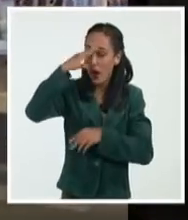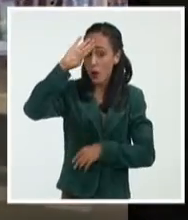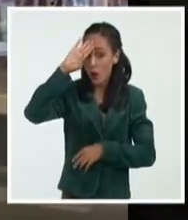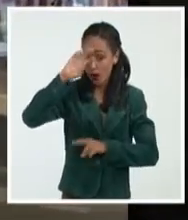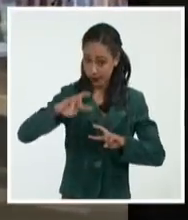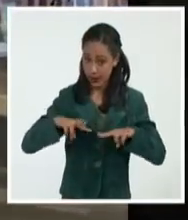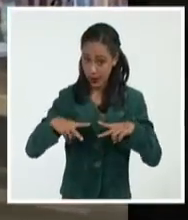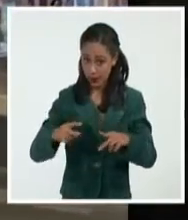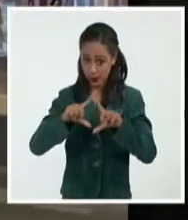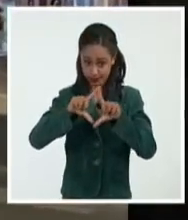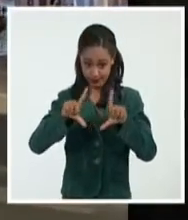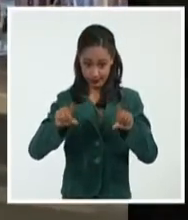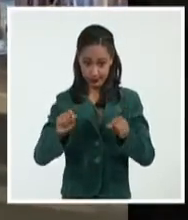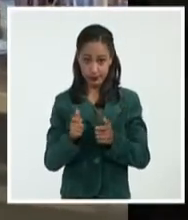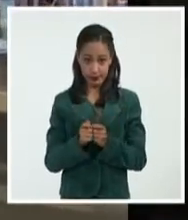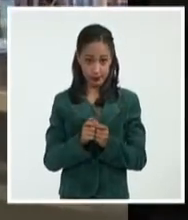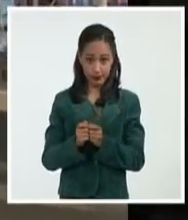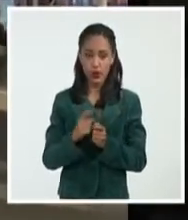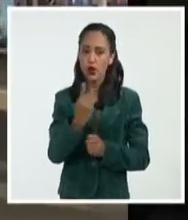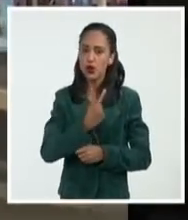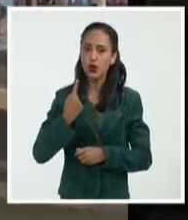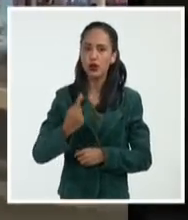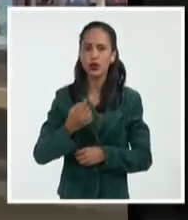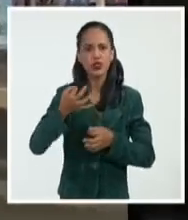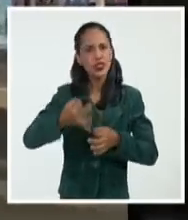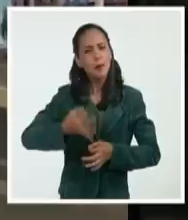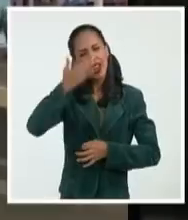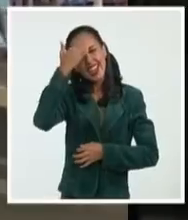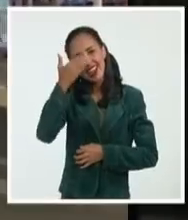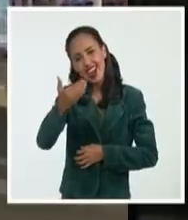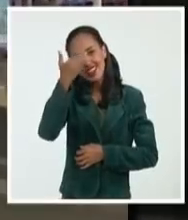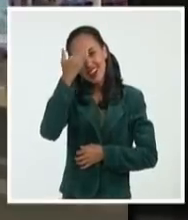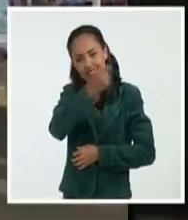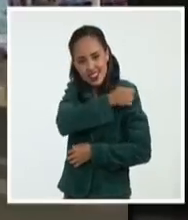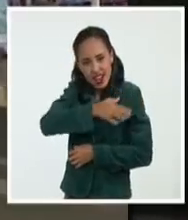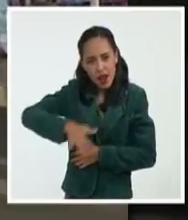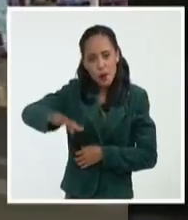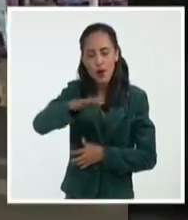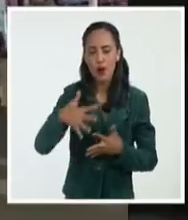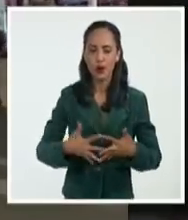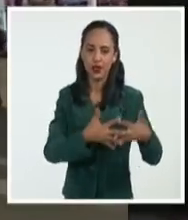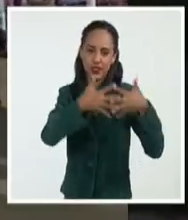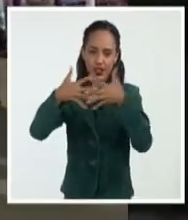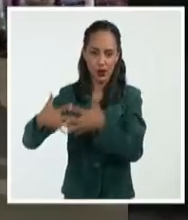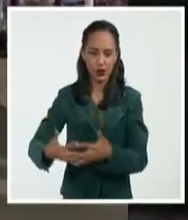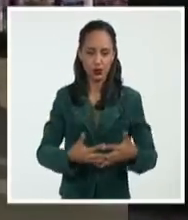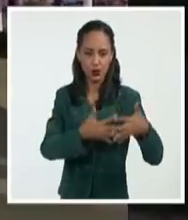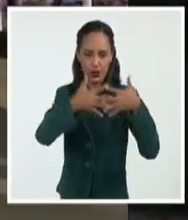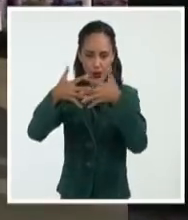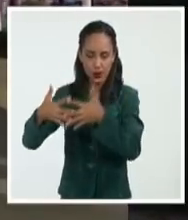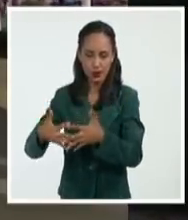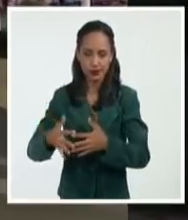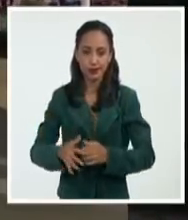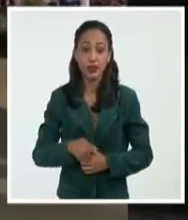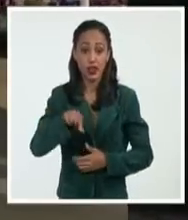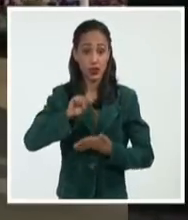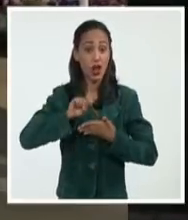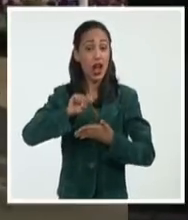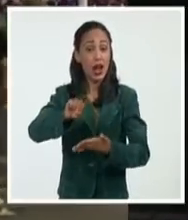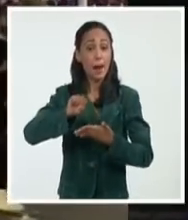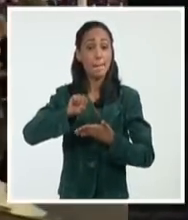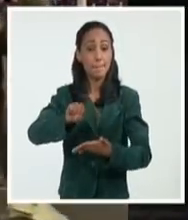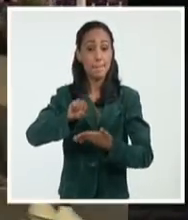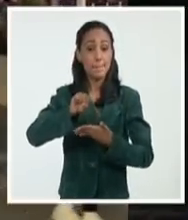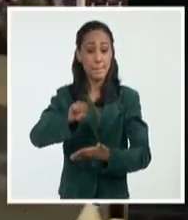texto que no nos cansaremos de decir gracias al noble pueblo norteamericano. La acción forma parte de la campaña Let Cuban